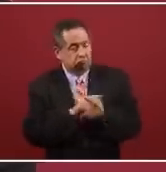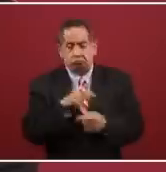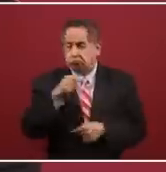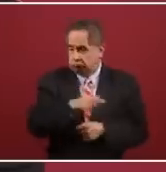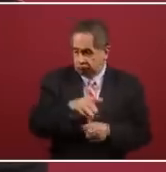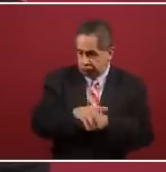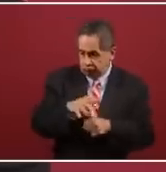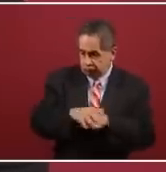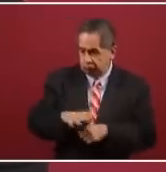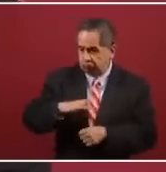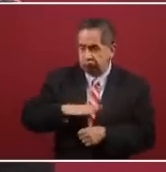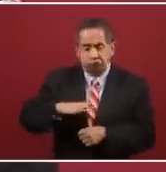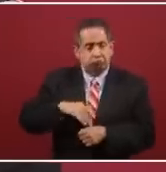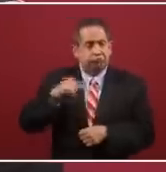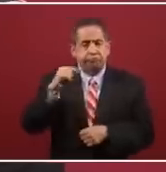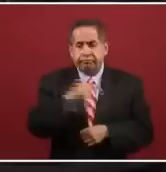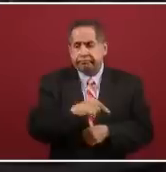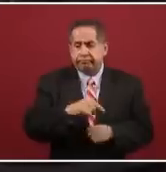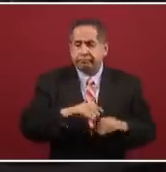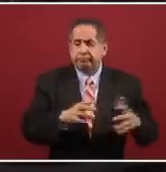tienen